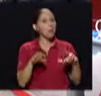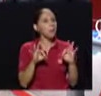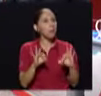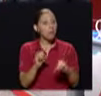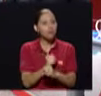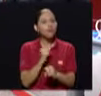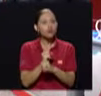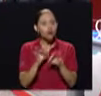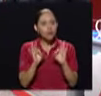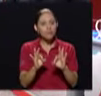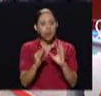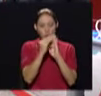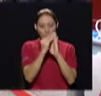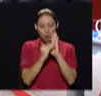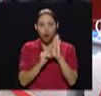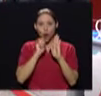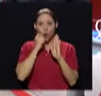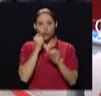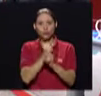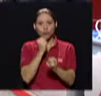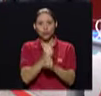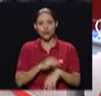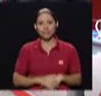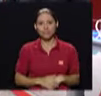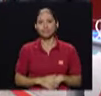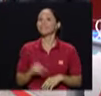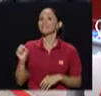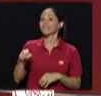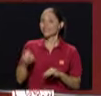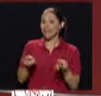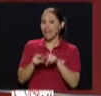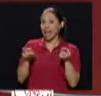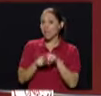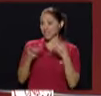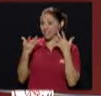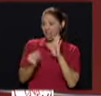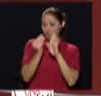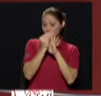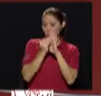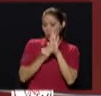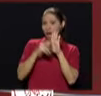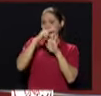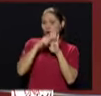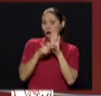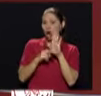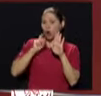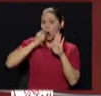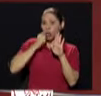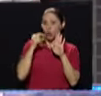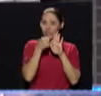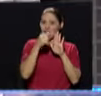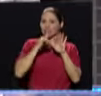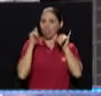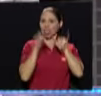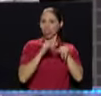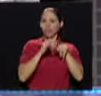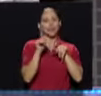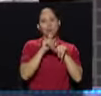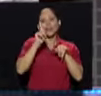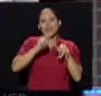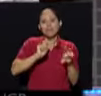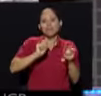Los códigos funcionan. Es fundamental también tener presente eso. Un código no puede ser estático. Tiene que ser dinámico y se va a ir alimentando